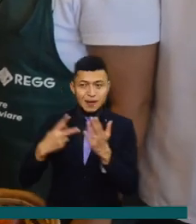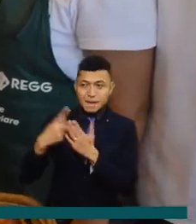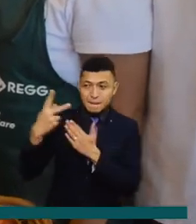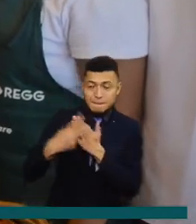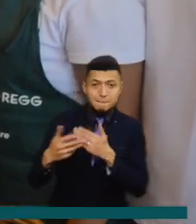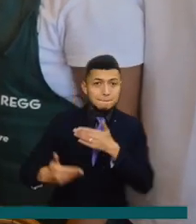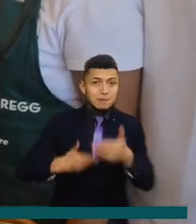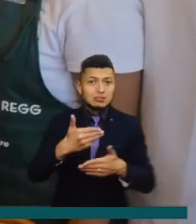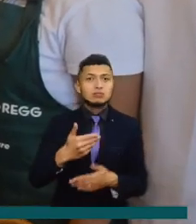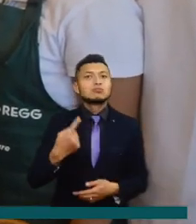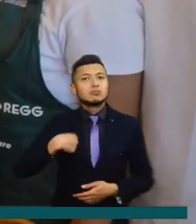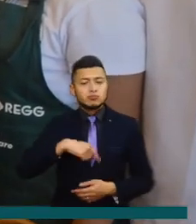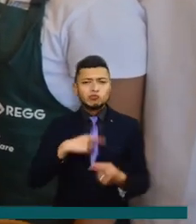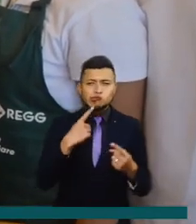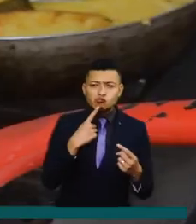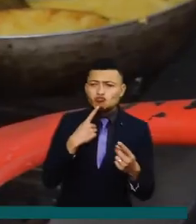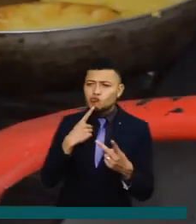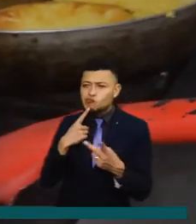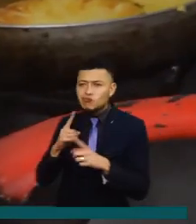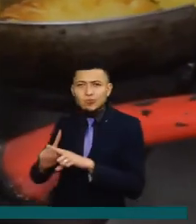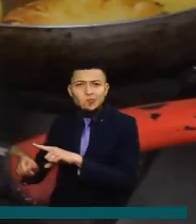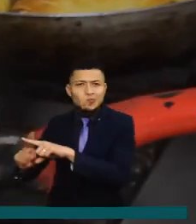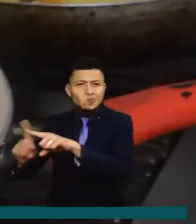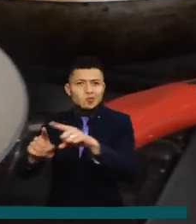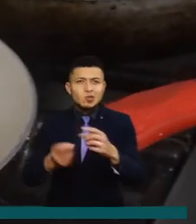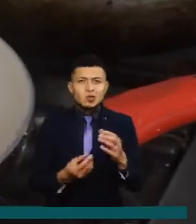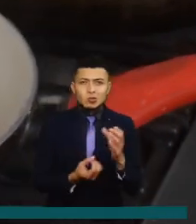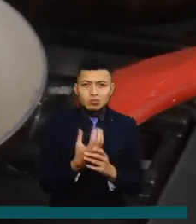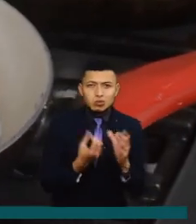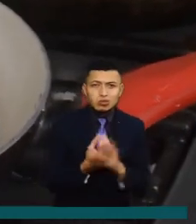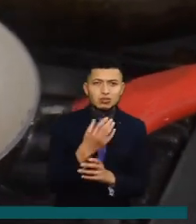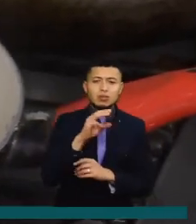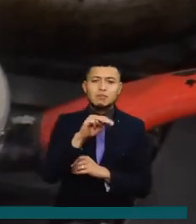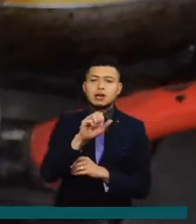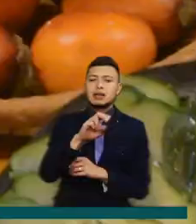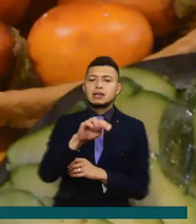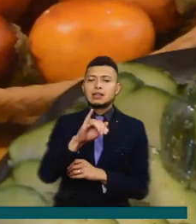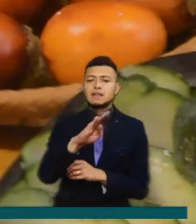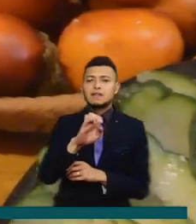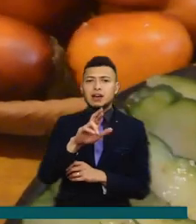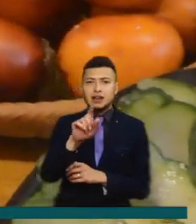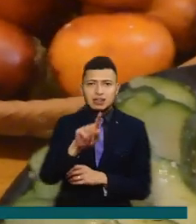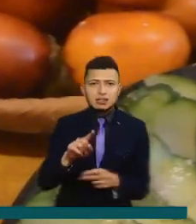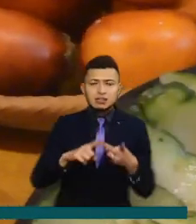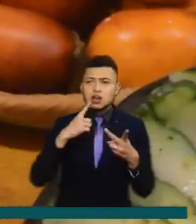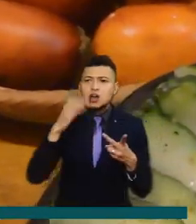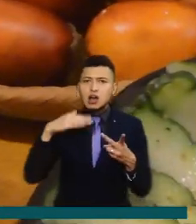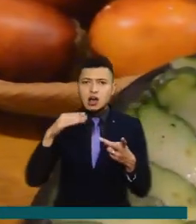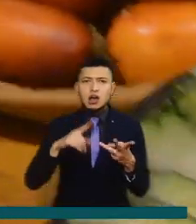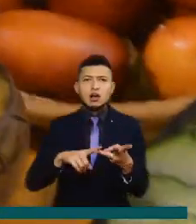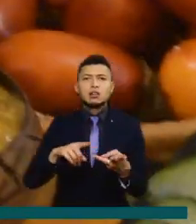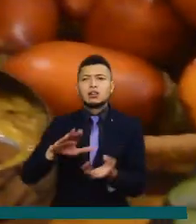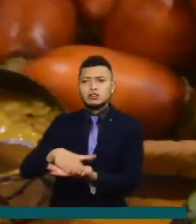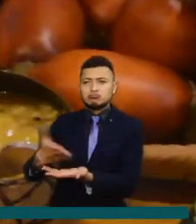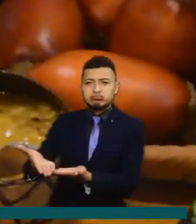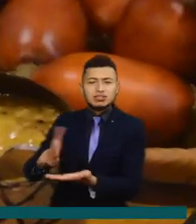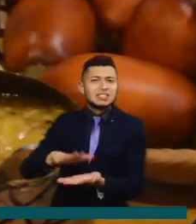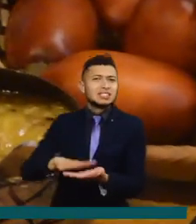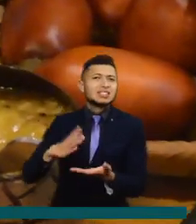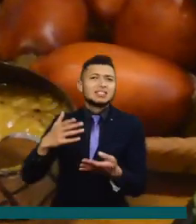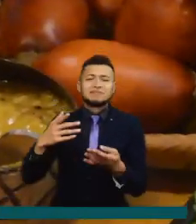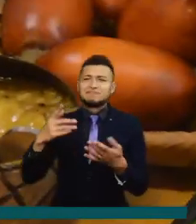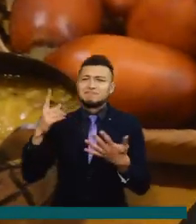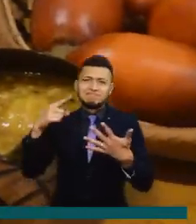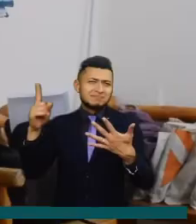iniciativas gastronómicas, pues hemos podido probar una cantidad de producto, manivaras, tucupí, los ajís de acá,